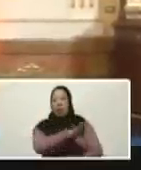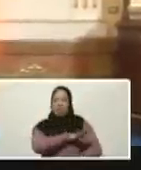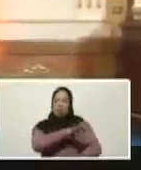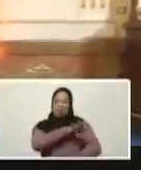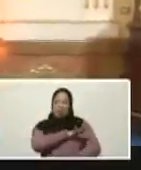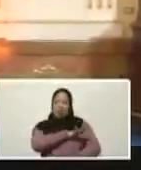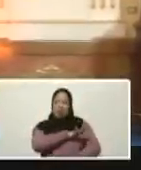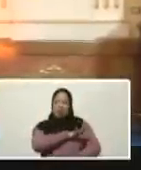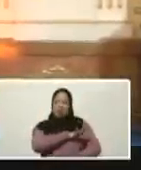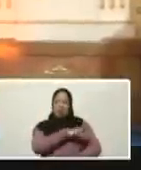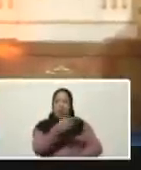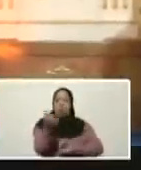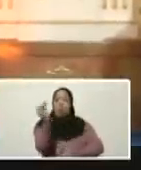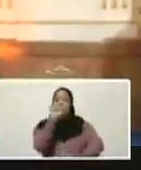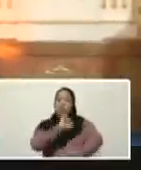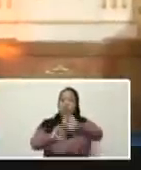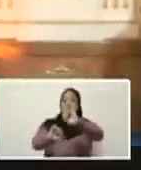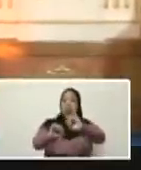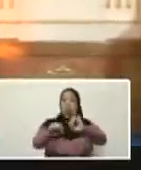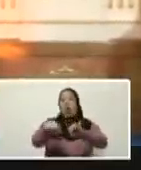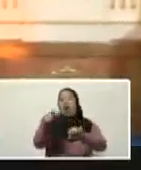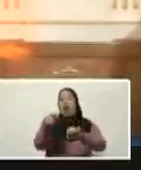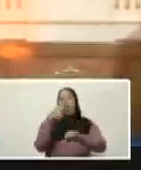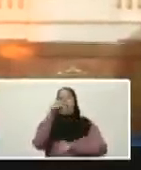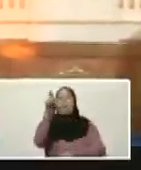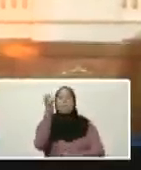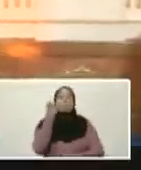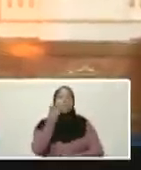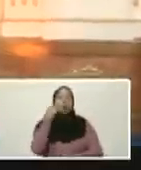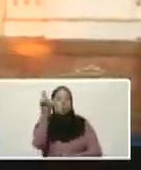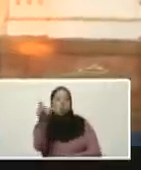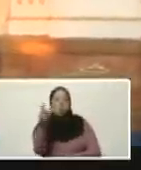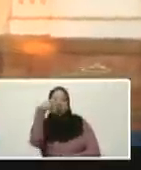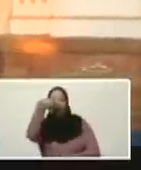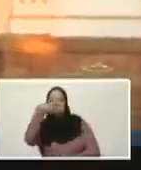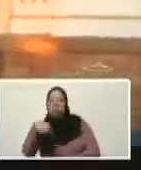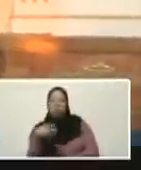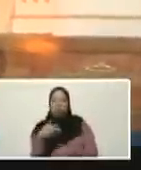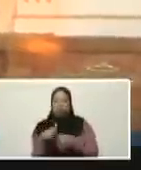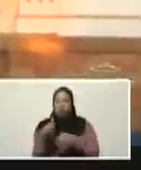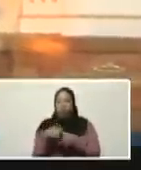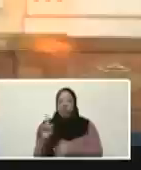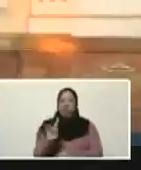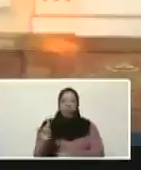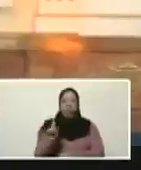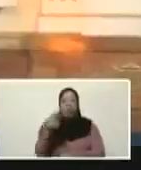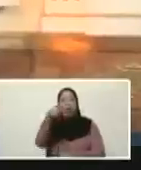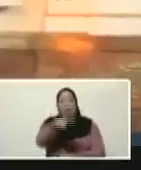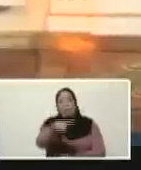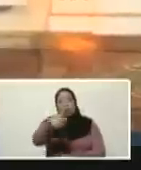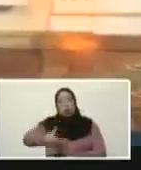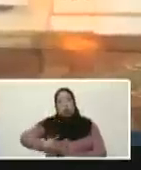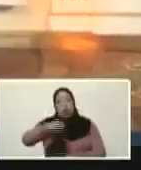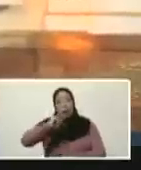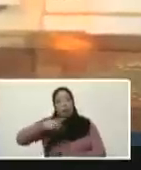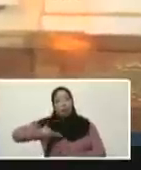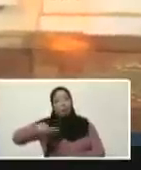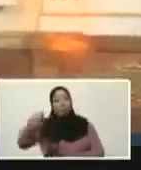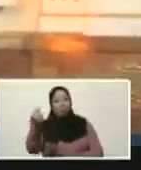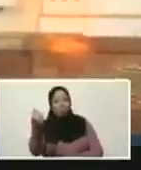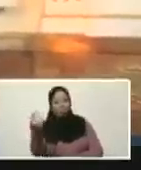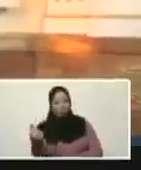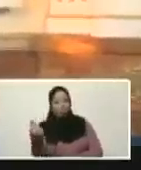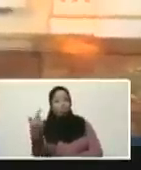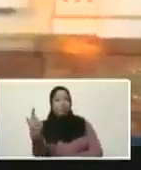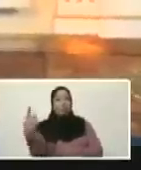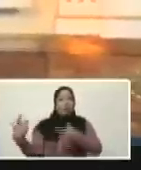o bien por enfrentamientos de clase terminaron del lado equivocado, provocando una guerra intestinal